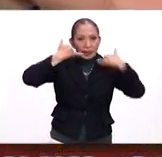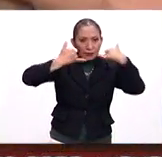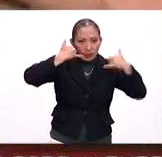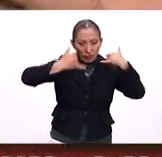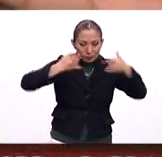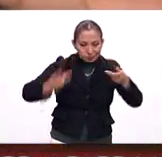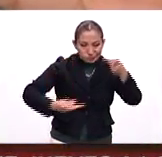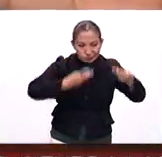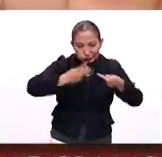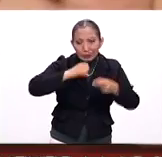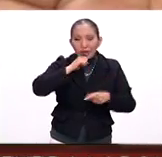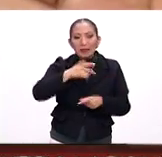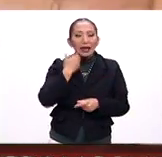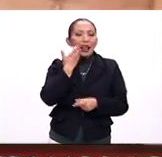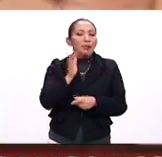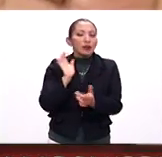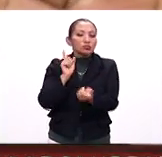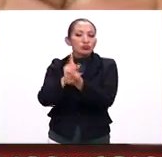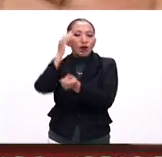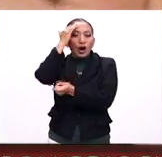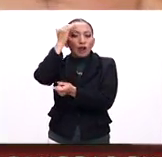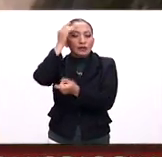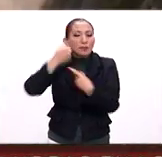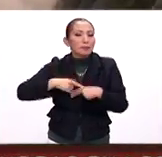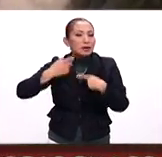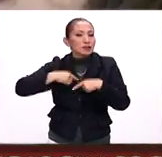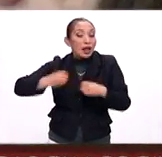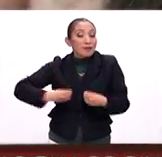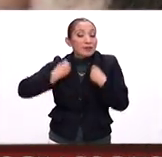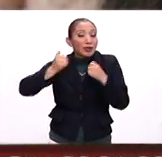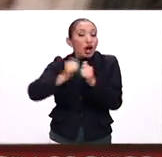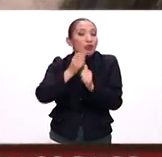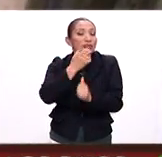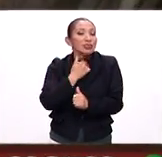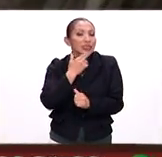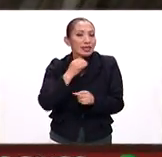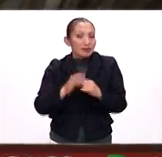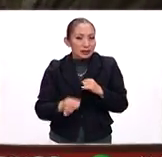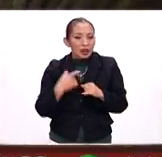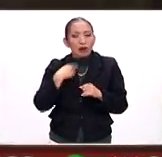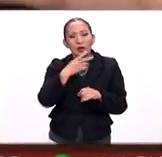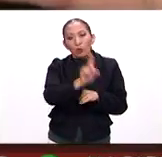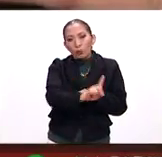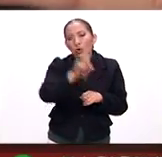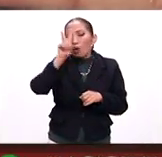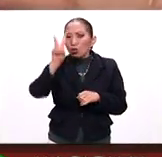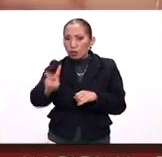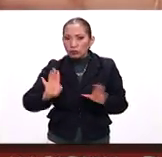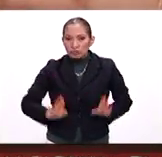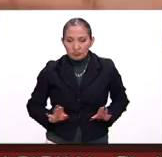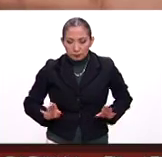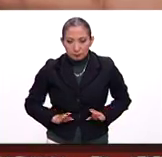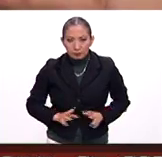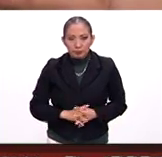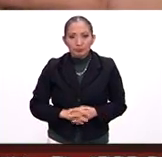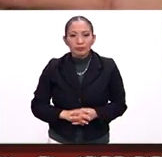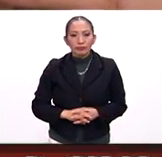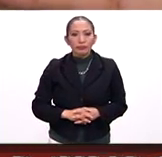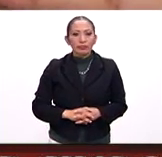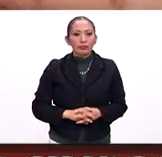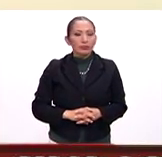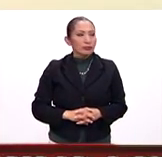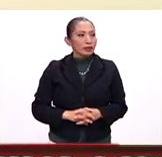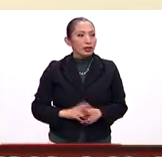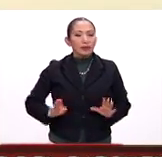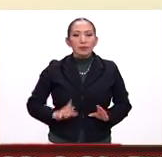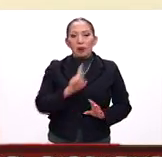telefónica, pero también quisimos conocer la opinión de las personas que viven con diabetes, tanto tipo 1 como tipo 2, ¿sí? Tipo